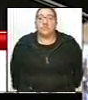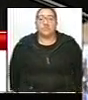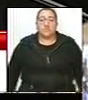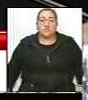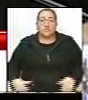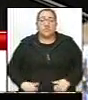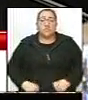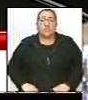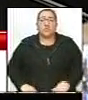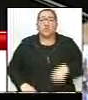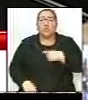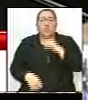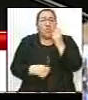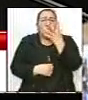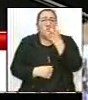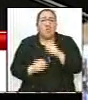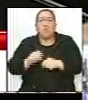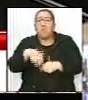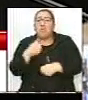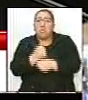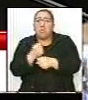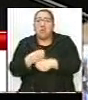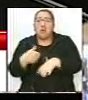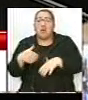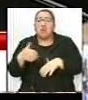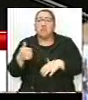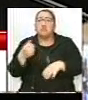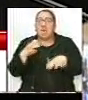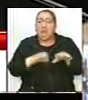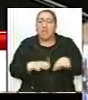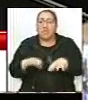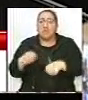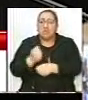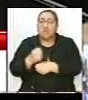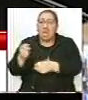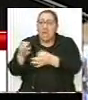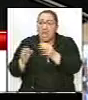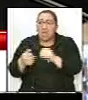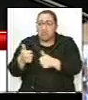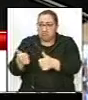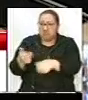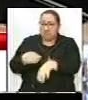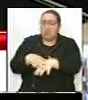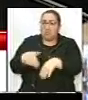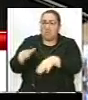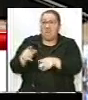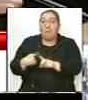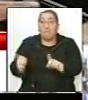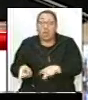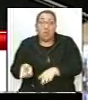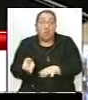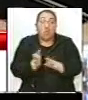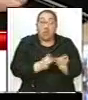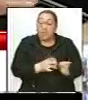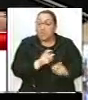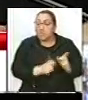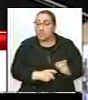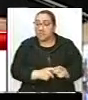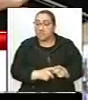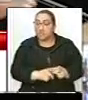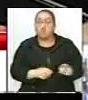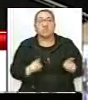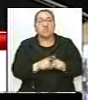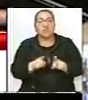actividades económicas, pero sí también hay que garantizar que los señores que viven alrededor, que no son absorbidos ni por los